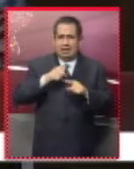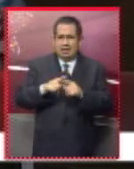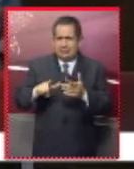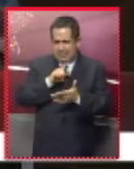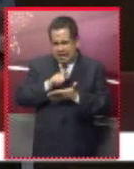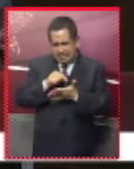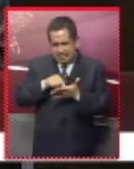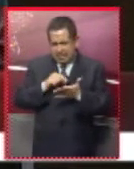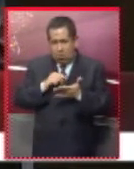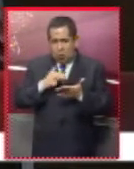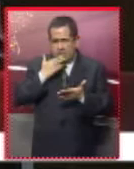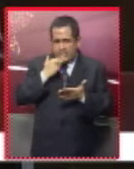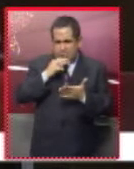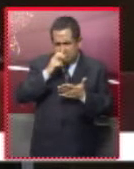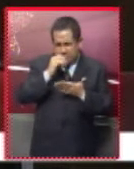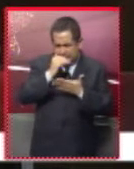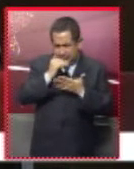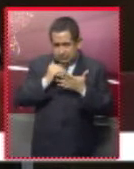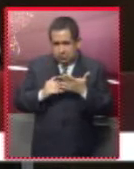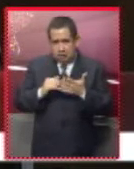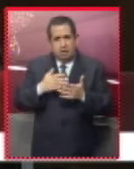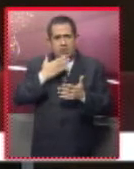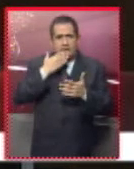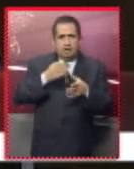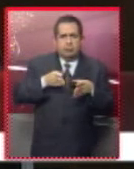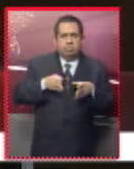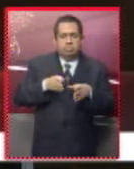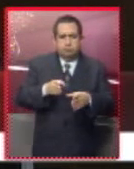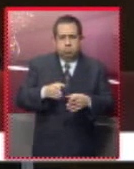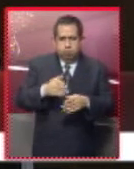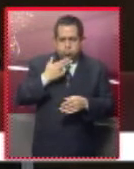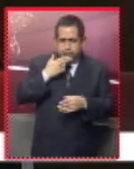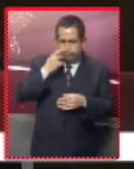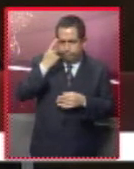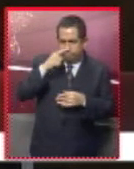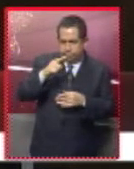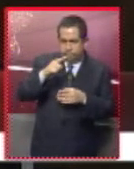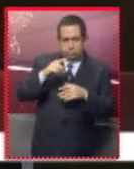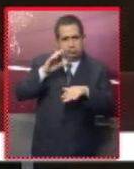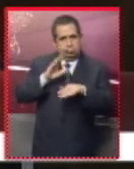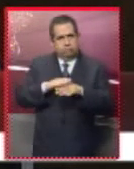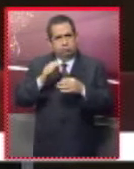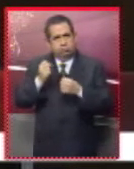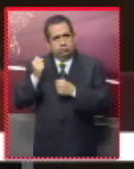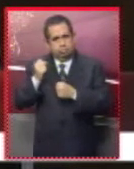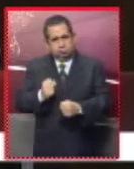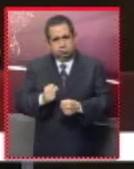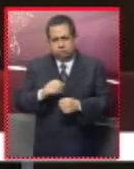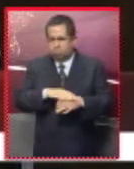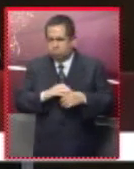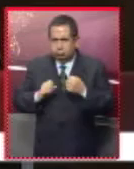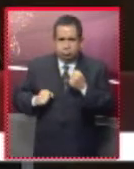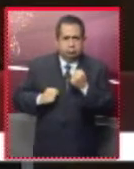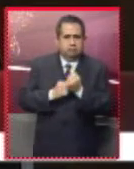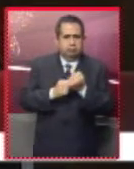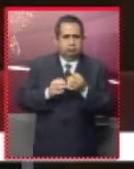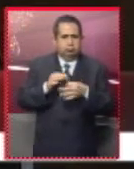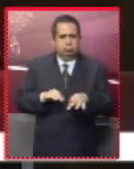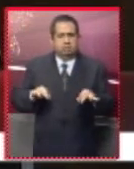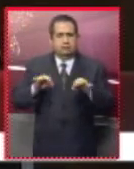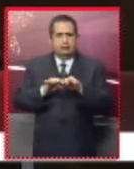reformas aprobadas, estaremos en el camino adecuado para contar con una economía fuerte, sólida, equitativa